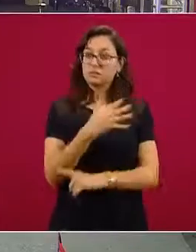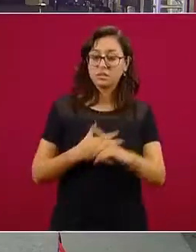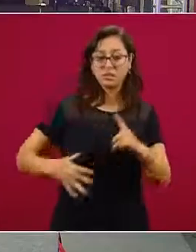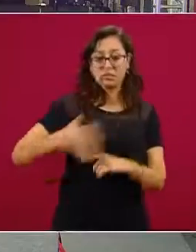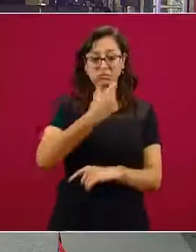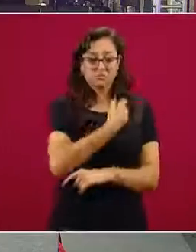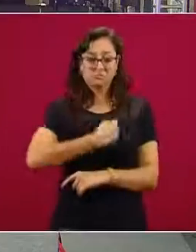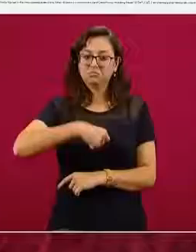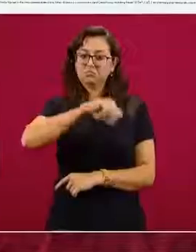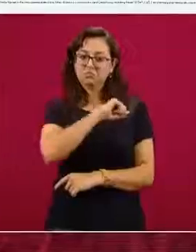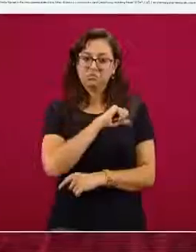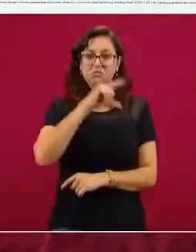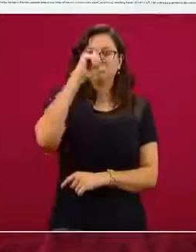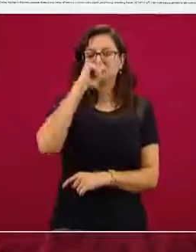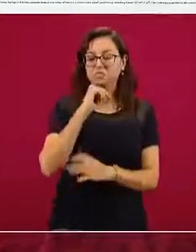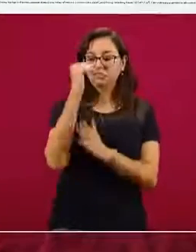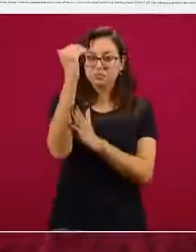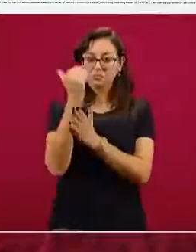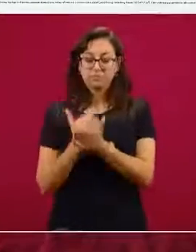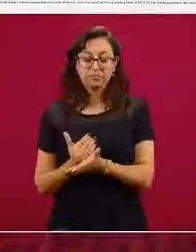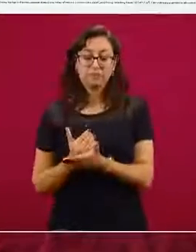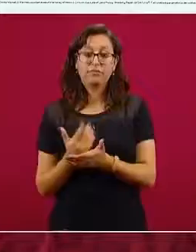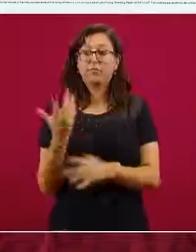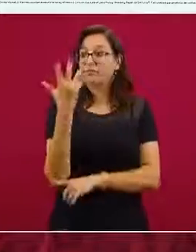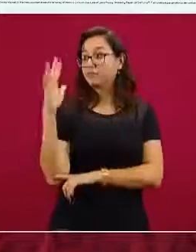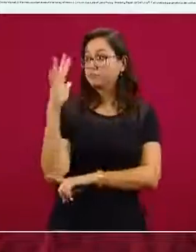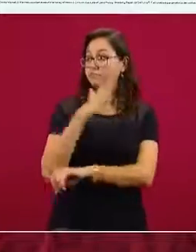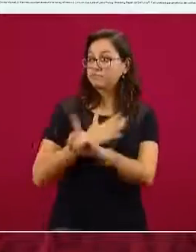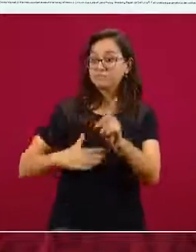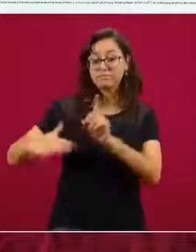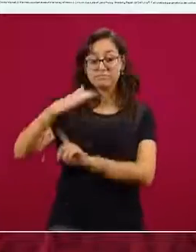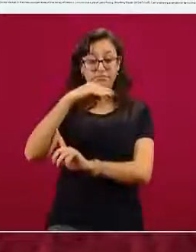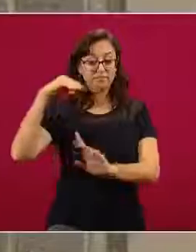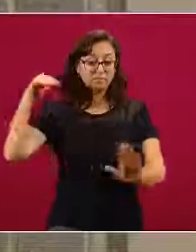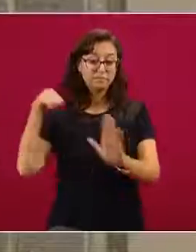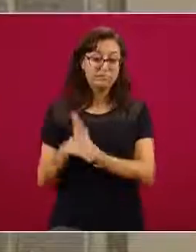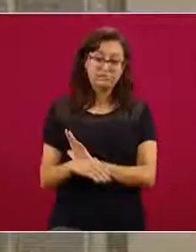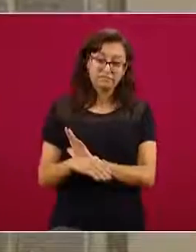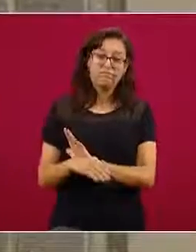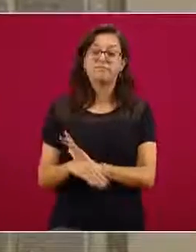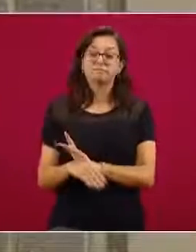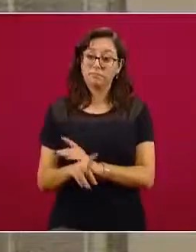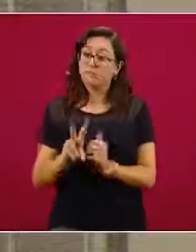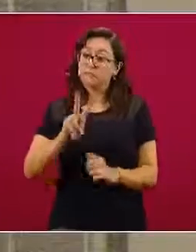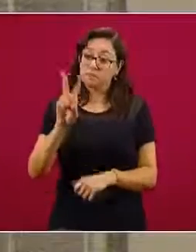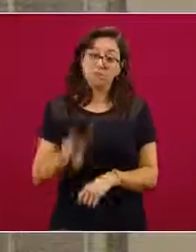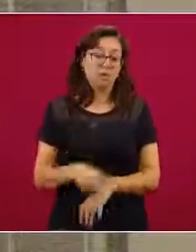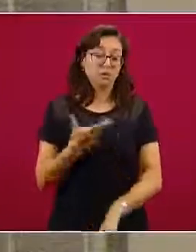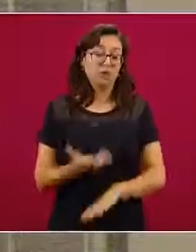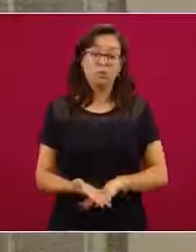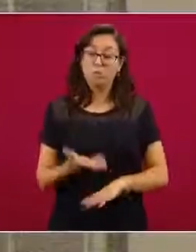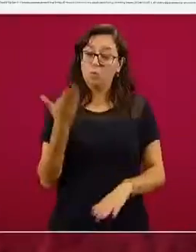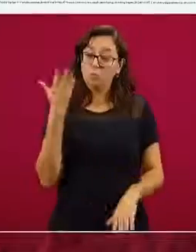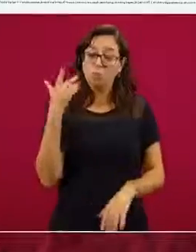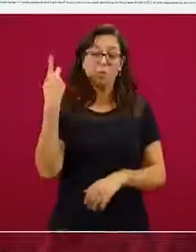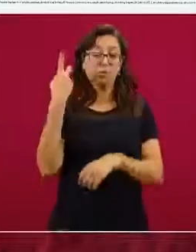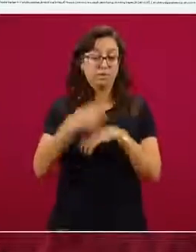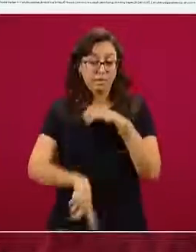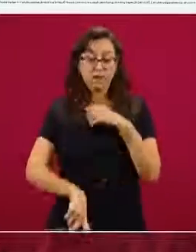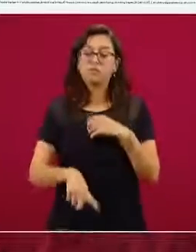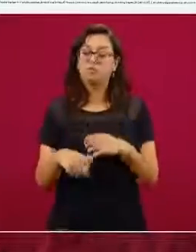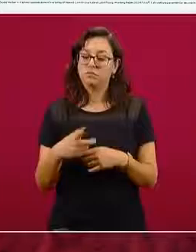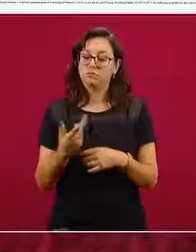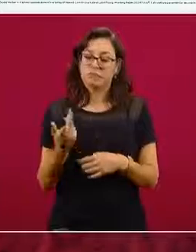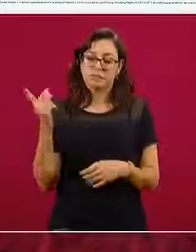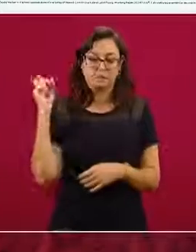las personas. Aunque perder la calidad del ambiente en sí misma ya es una pérdida relevante, además del daño que